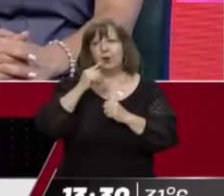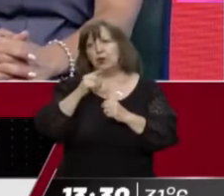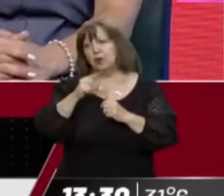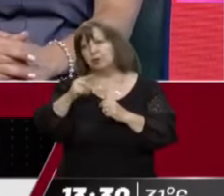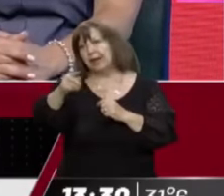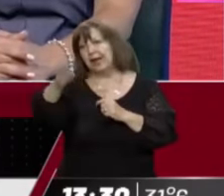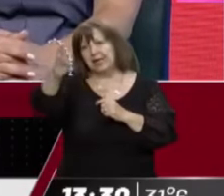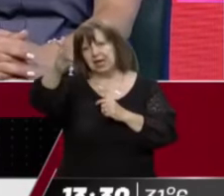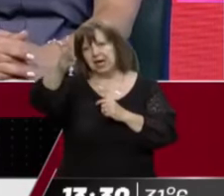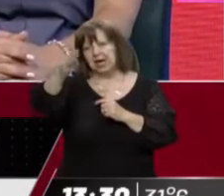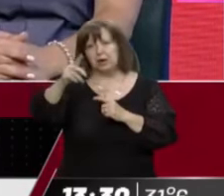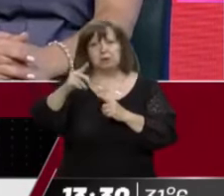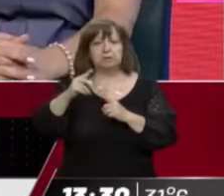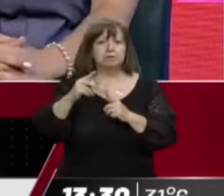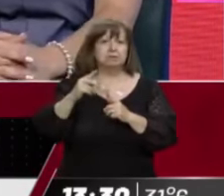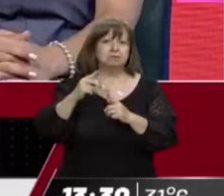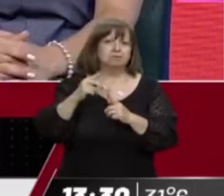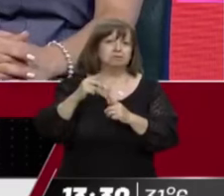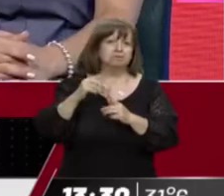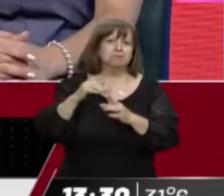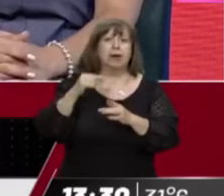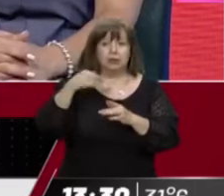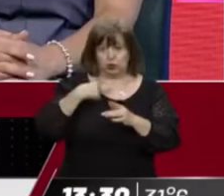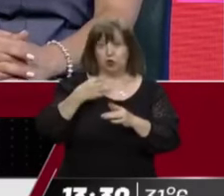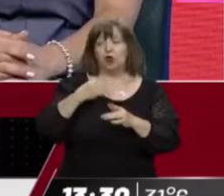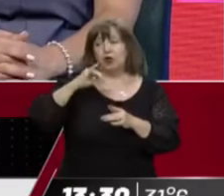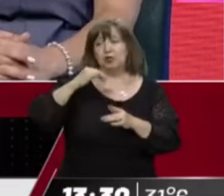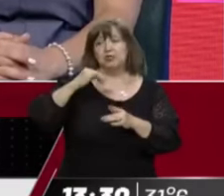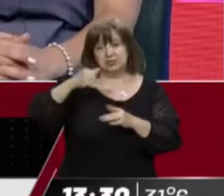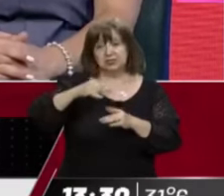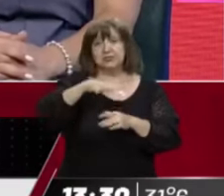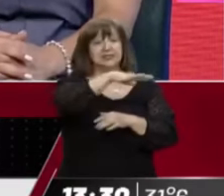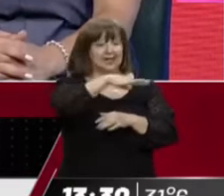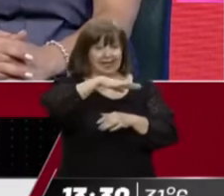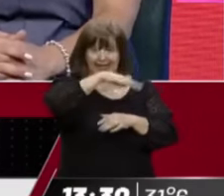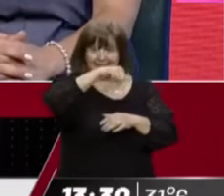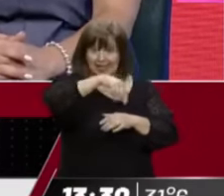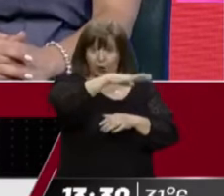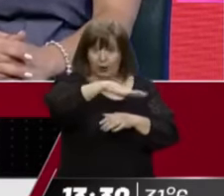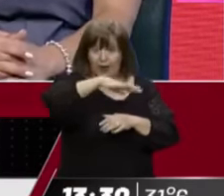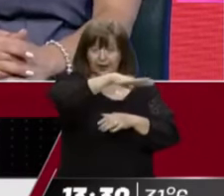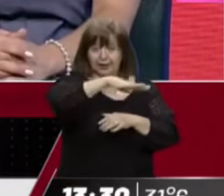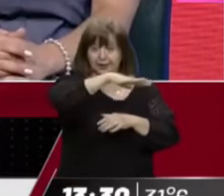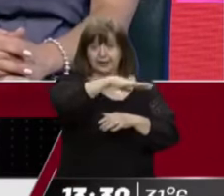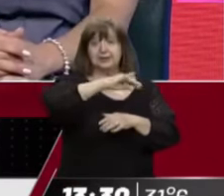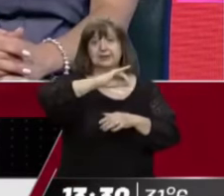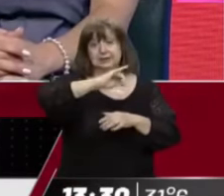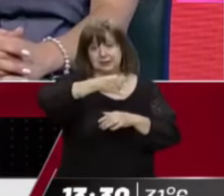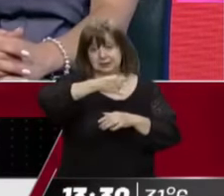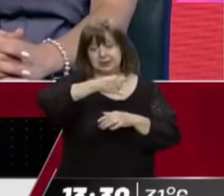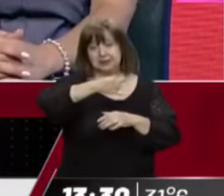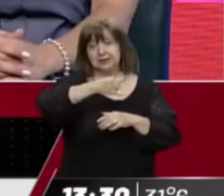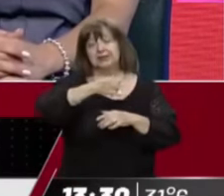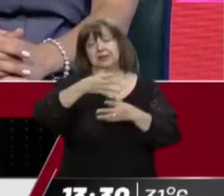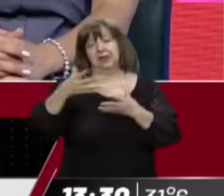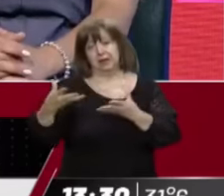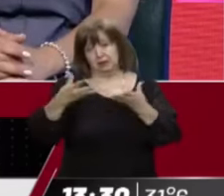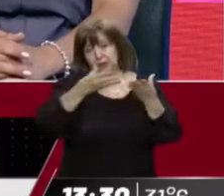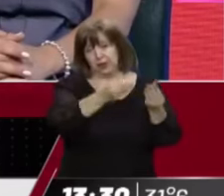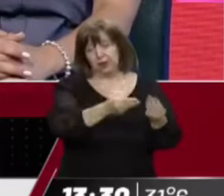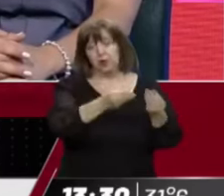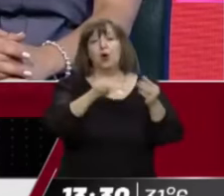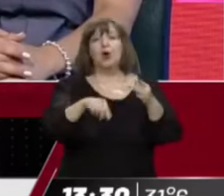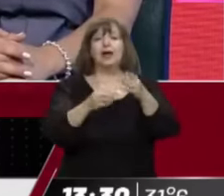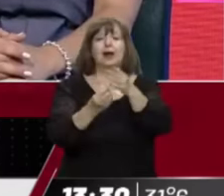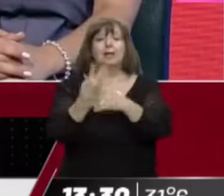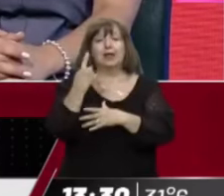aguas abajo sí te puedo decir que en este sector esta zona donde estamos trabajando y donde vamos a afectar todos los recursos dig esta mañana